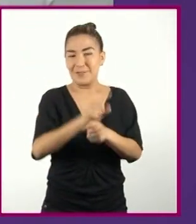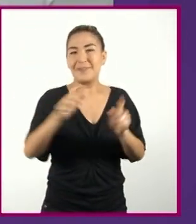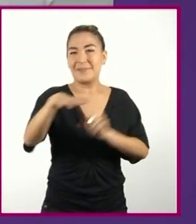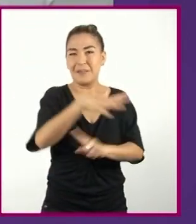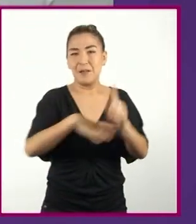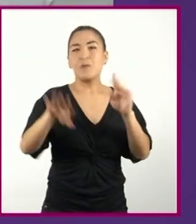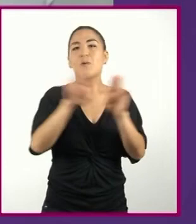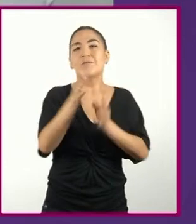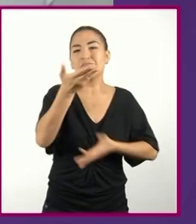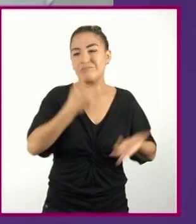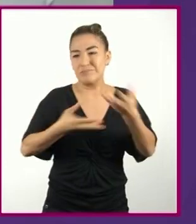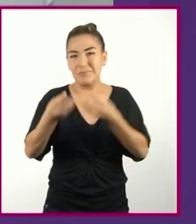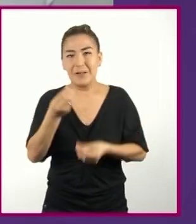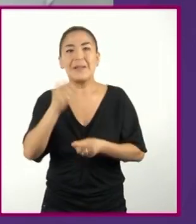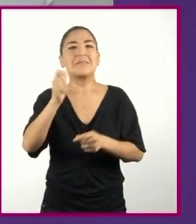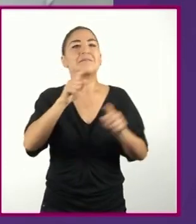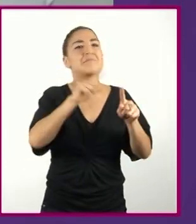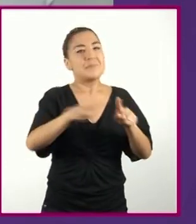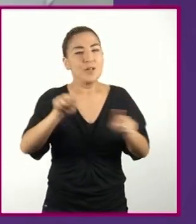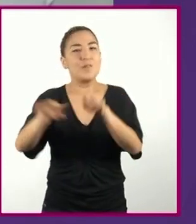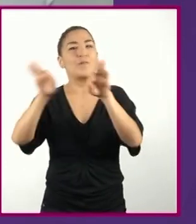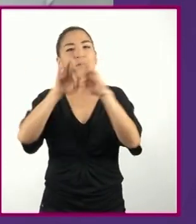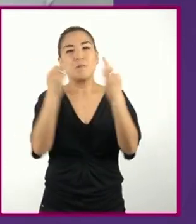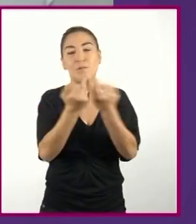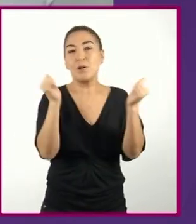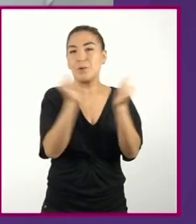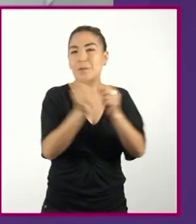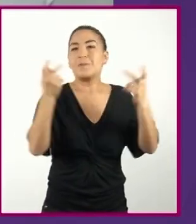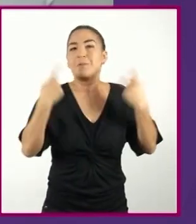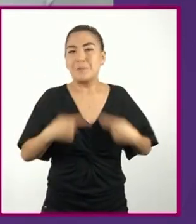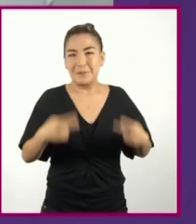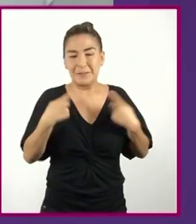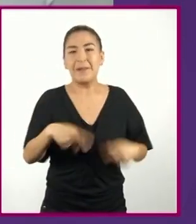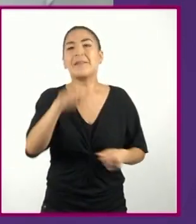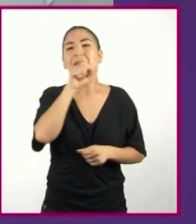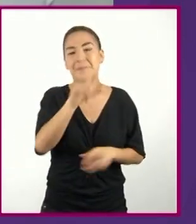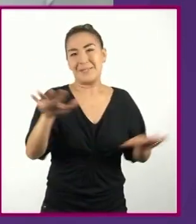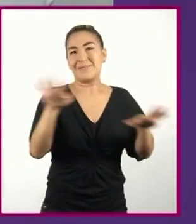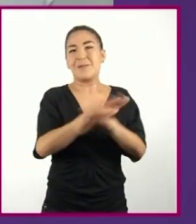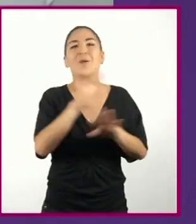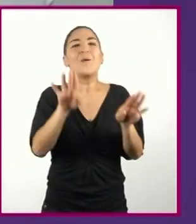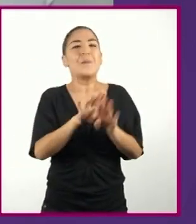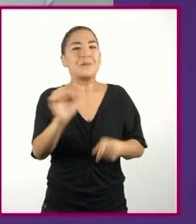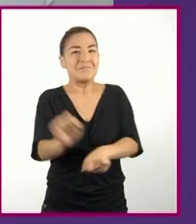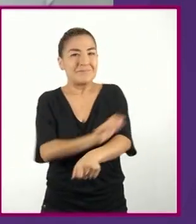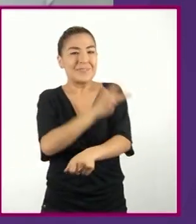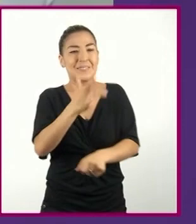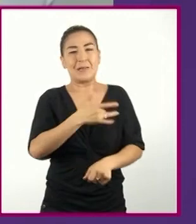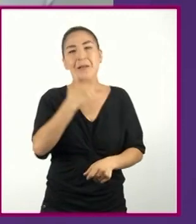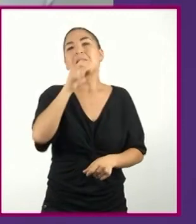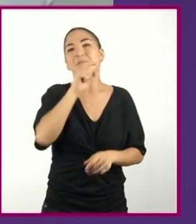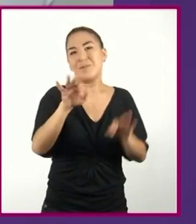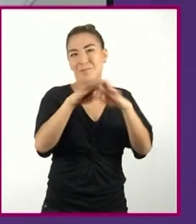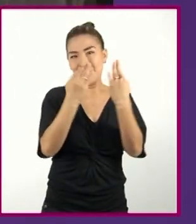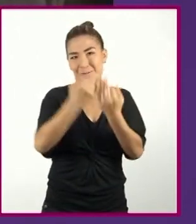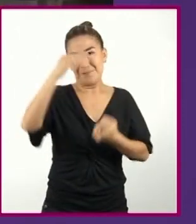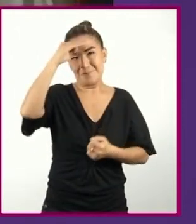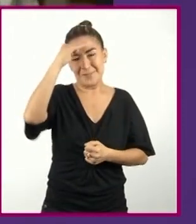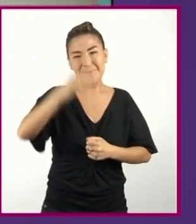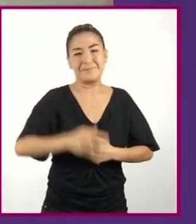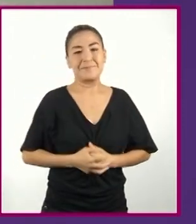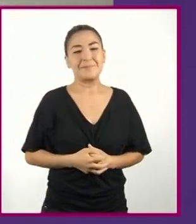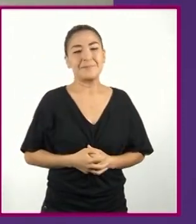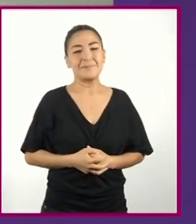que interactúa de muchas formas con las personas y les cambia el estado de ánimo o la manera de pensar.